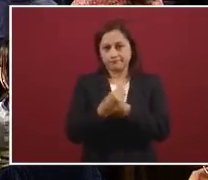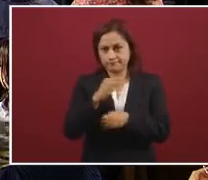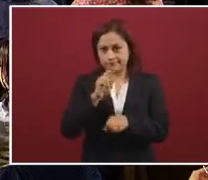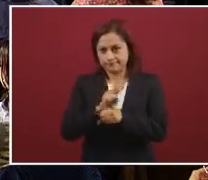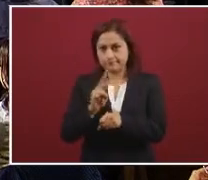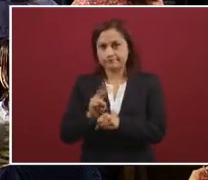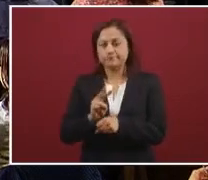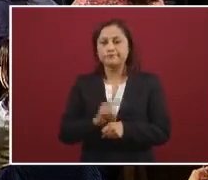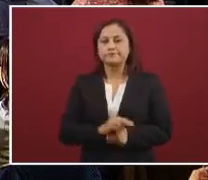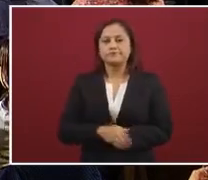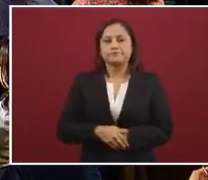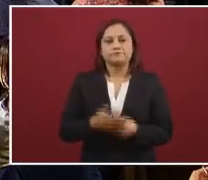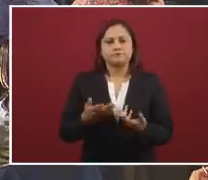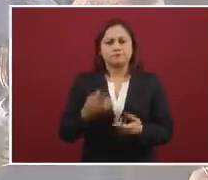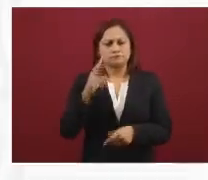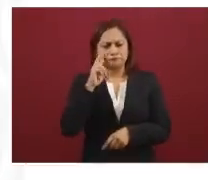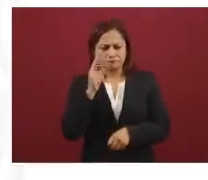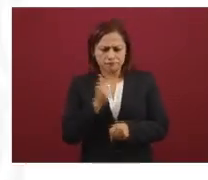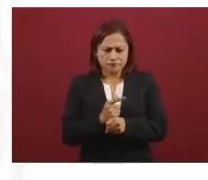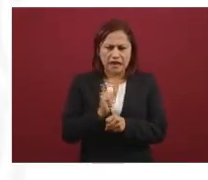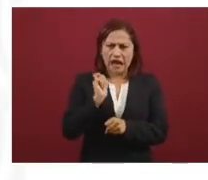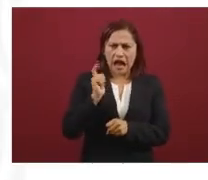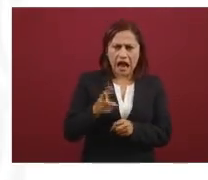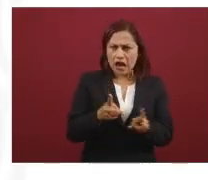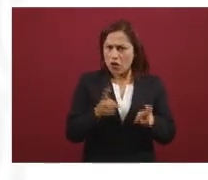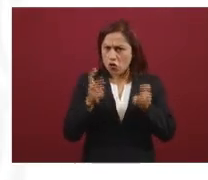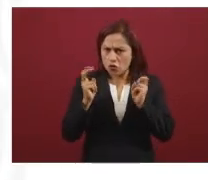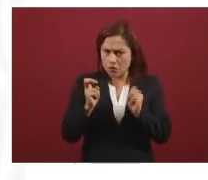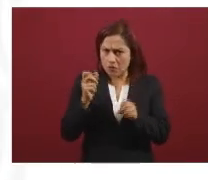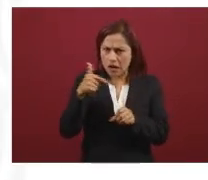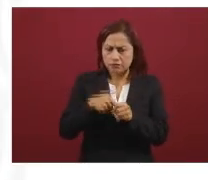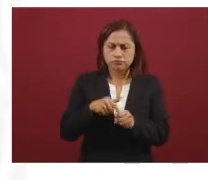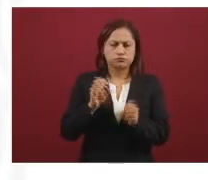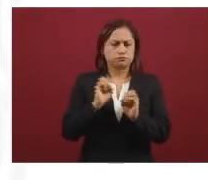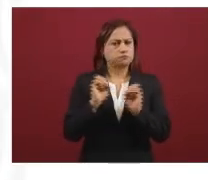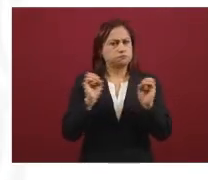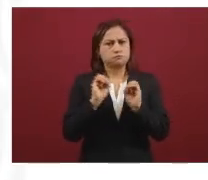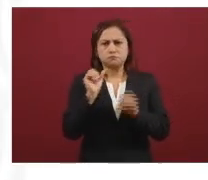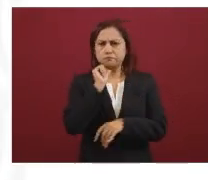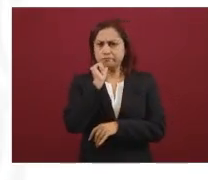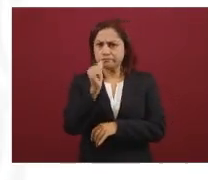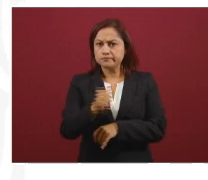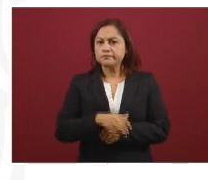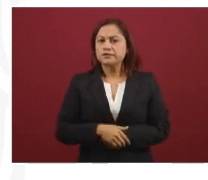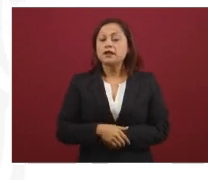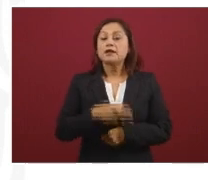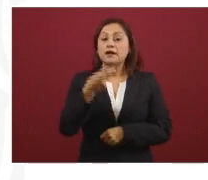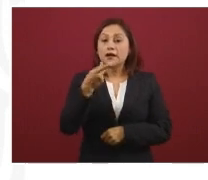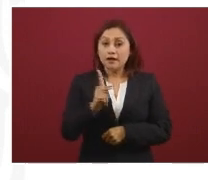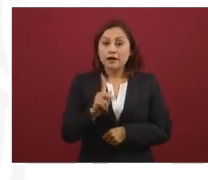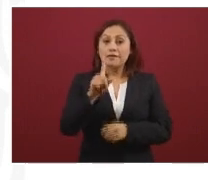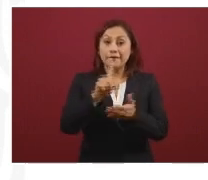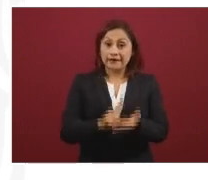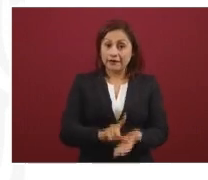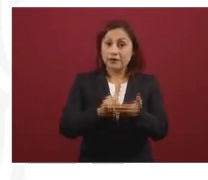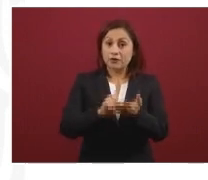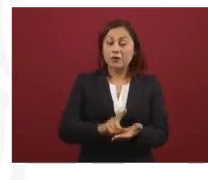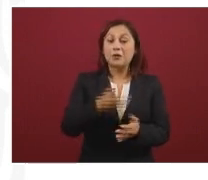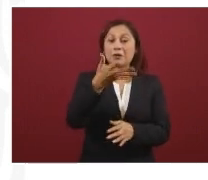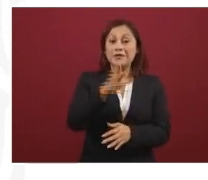robar combustible, pero encontramos la diferencia más grande de 10 mililitros por